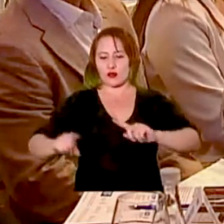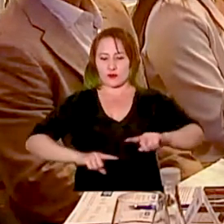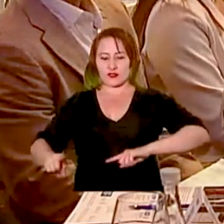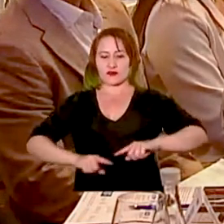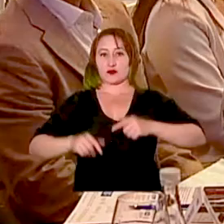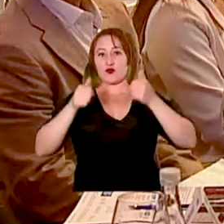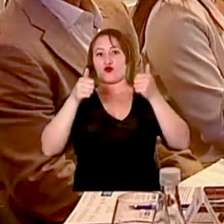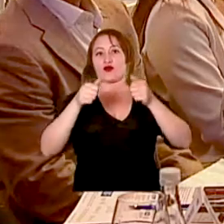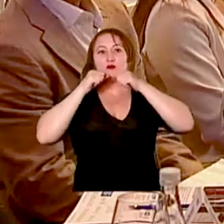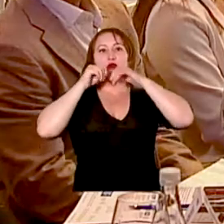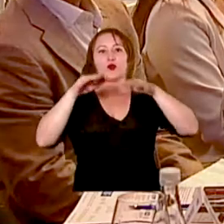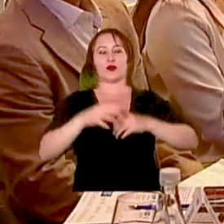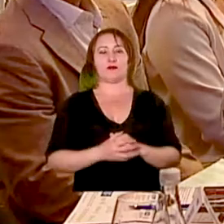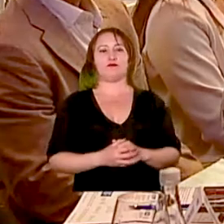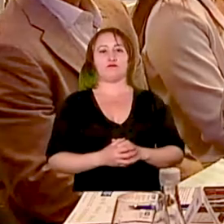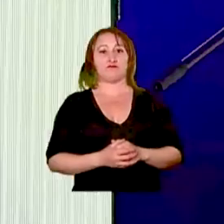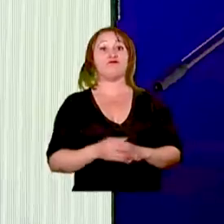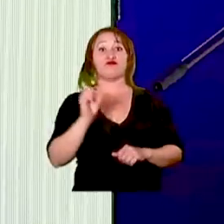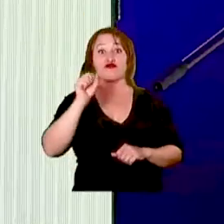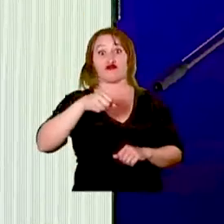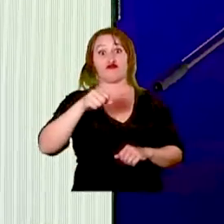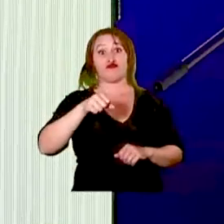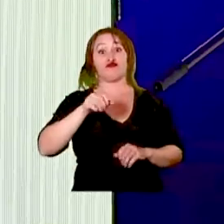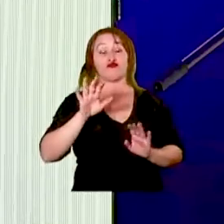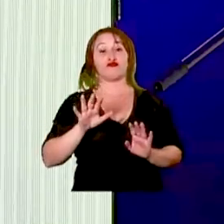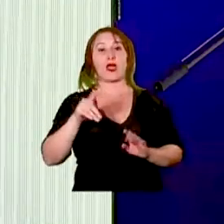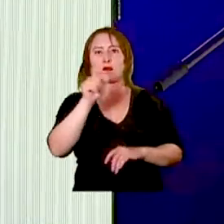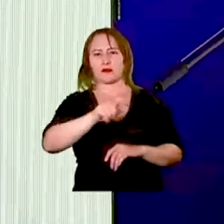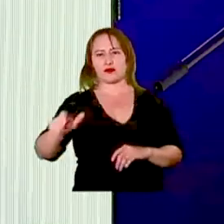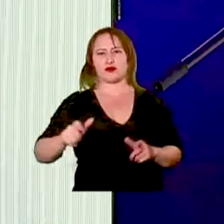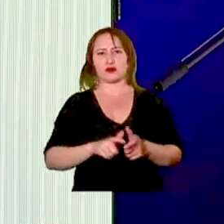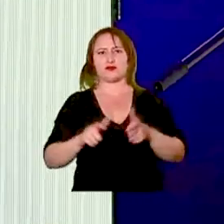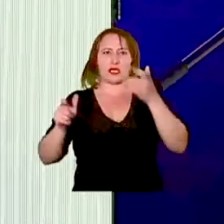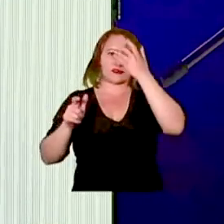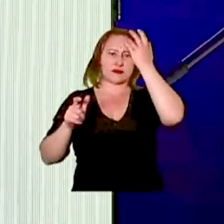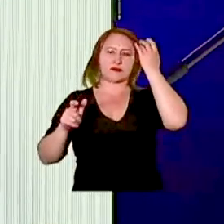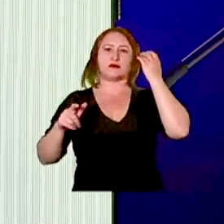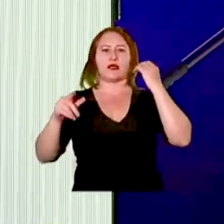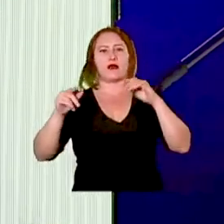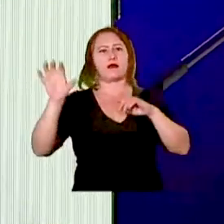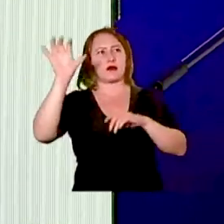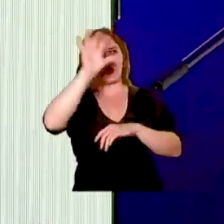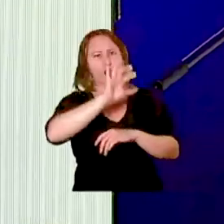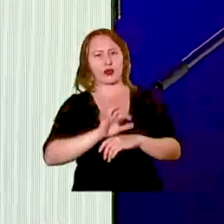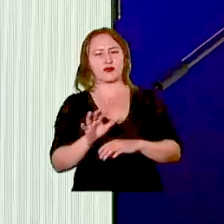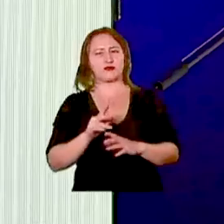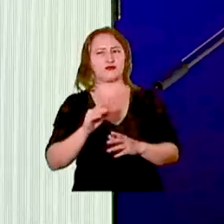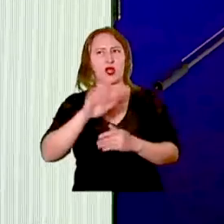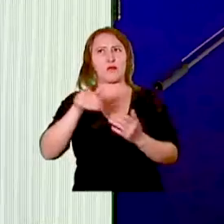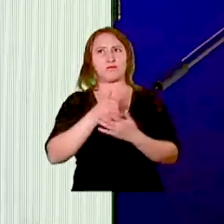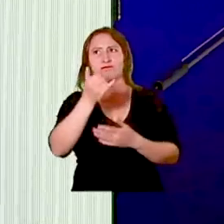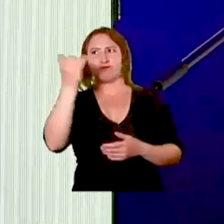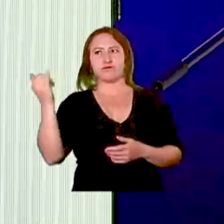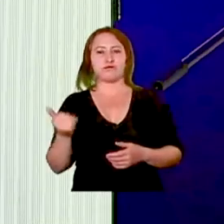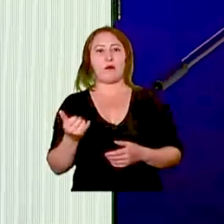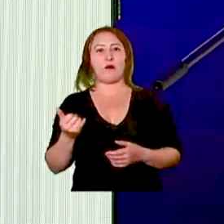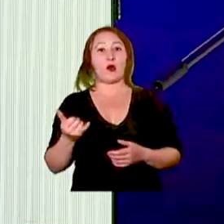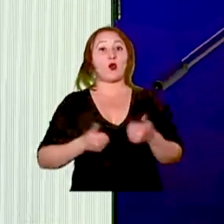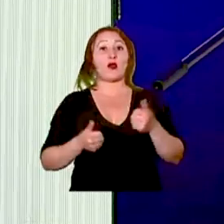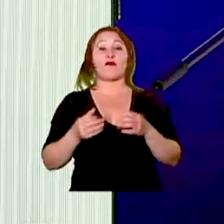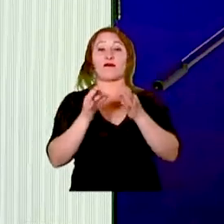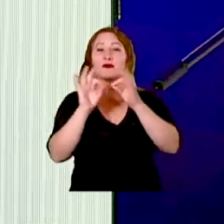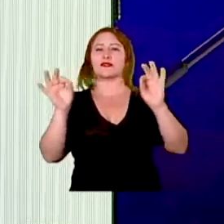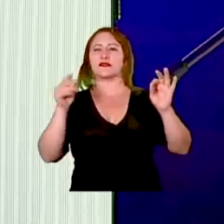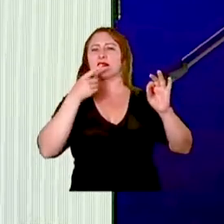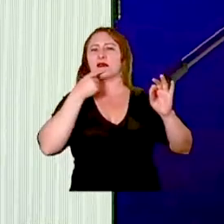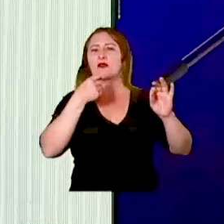administración pública. Y sí, muchas personas me han oído en regiones y en todas partes hablar de una frase en donde